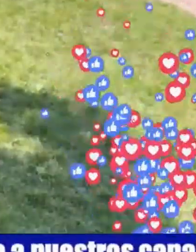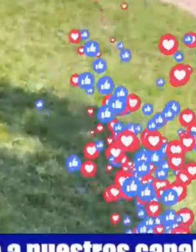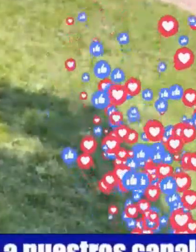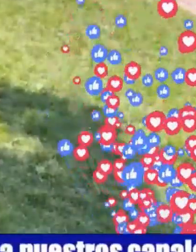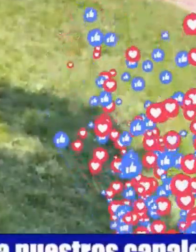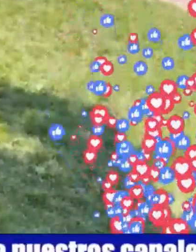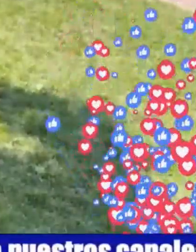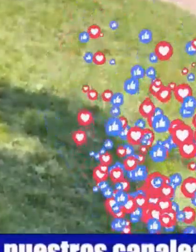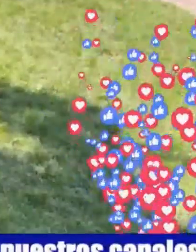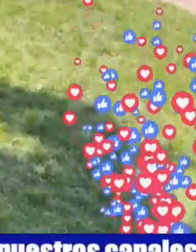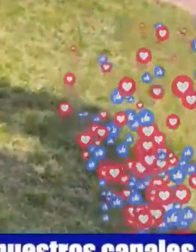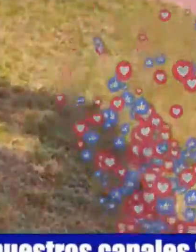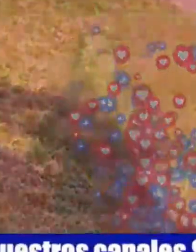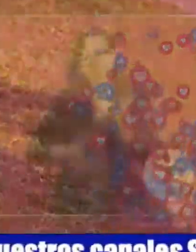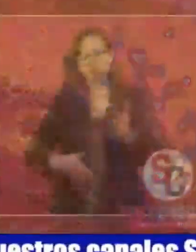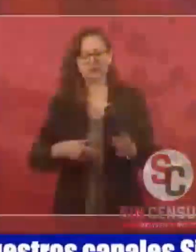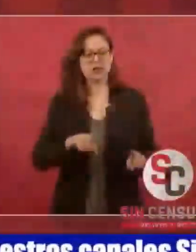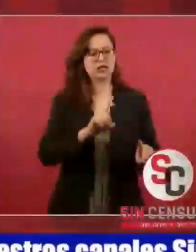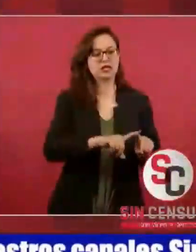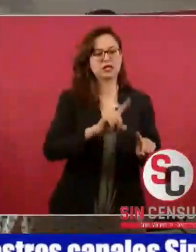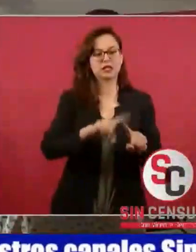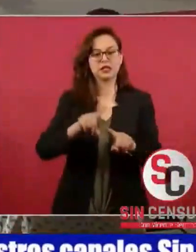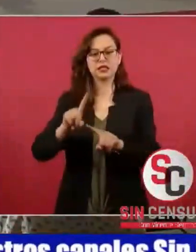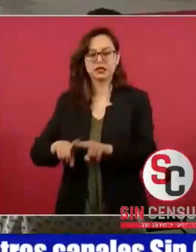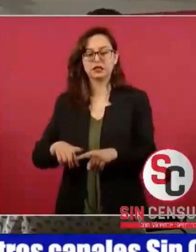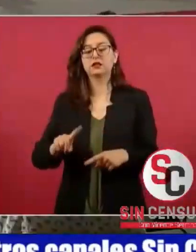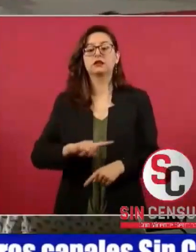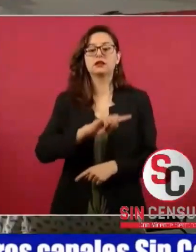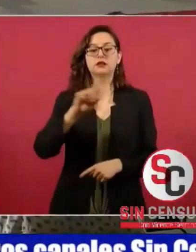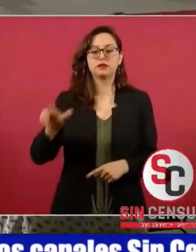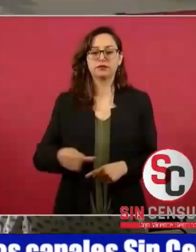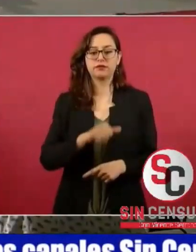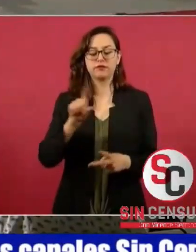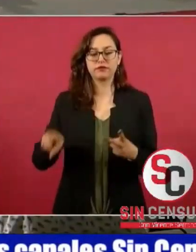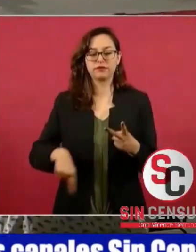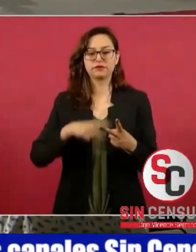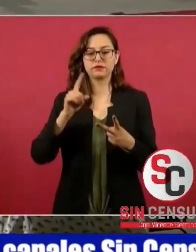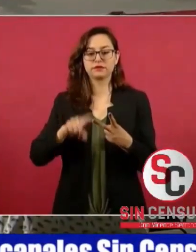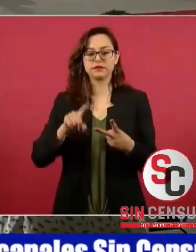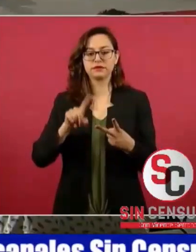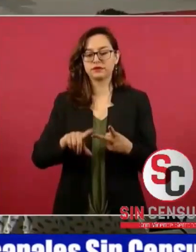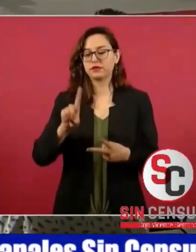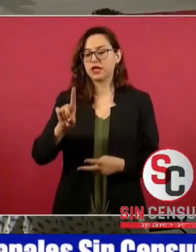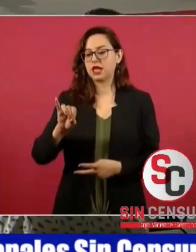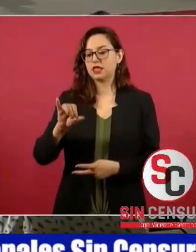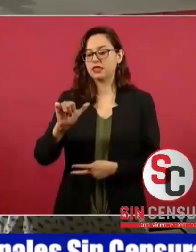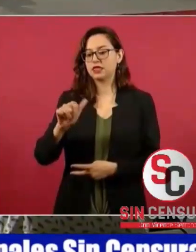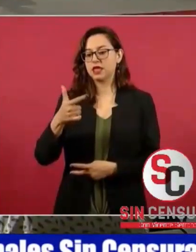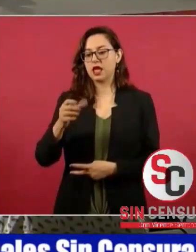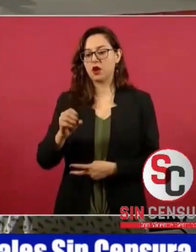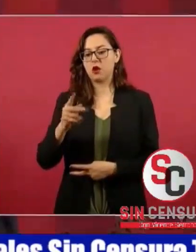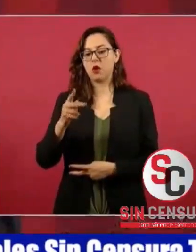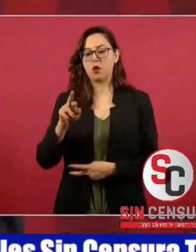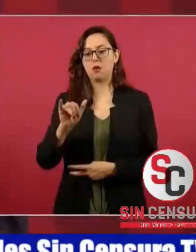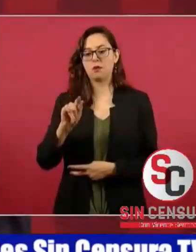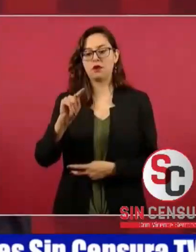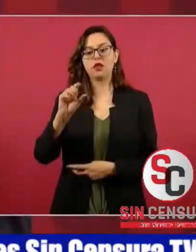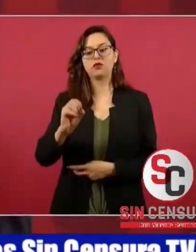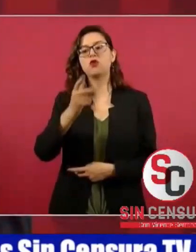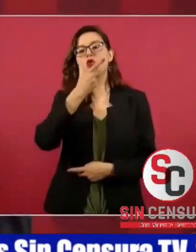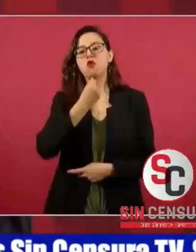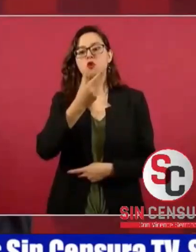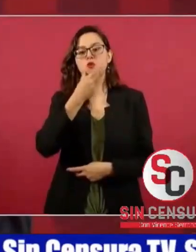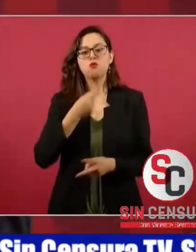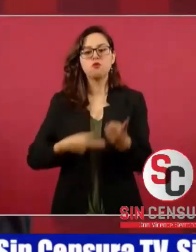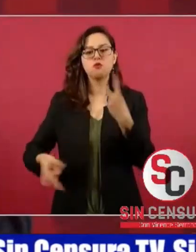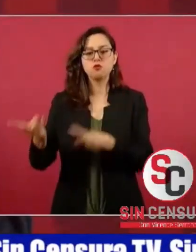presidente Andrés Manuel López Obrador, quien busca lograr acuerdos en términos migratorios con el presidente Joe Biden